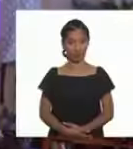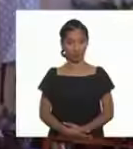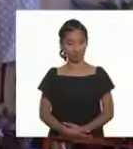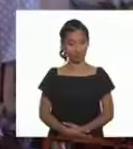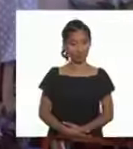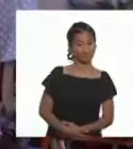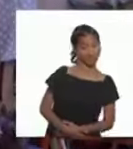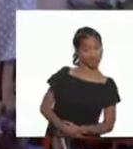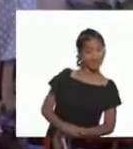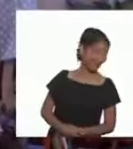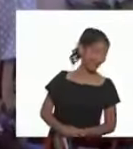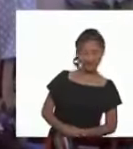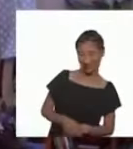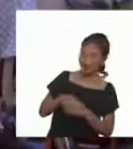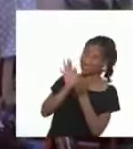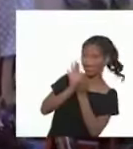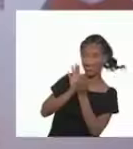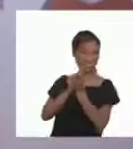Bonitas ustedes. Sí.